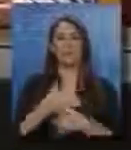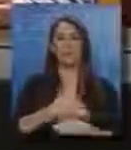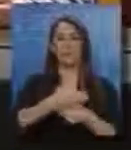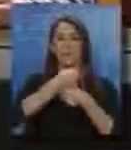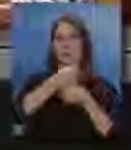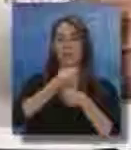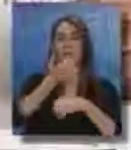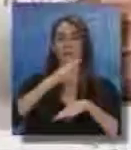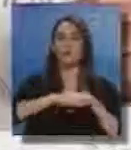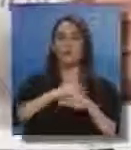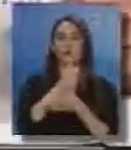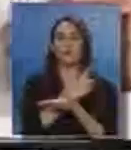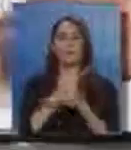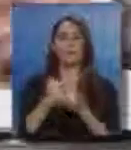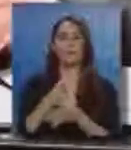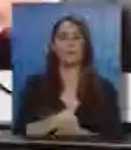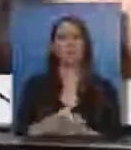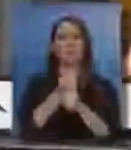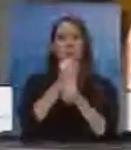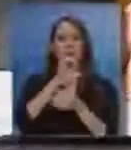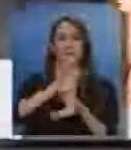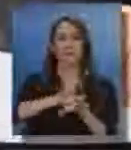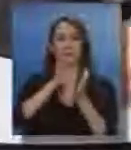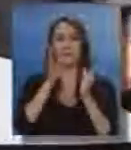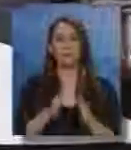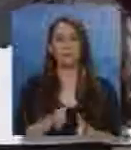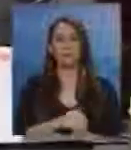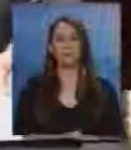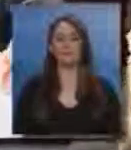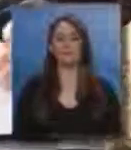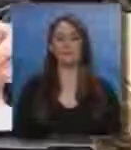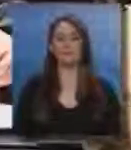y en el marco de la Semana de la Seguridad Ciudadana.